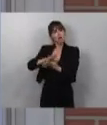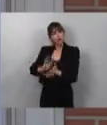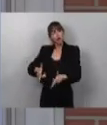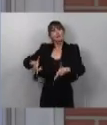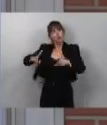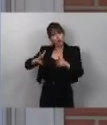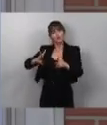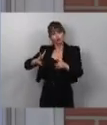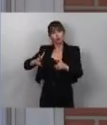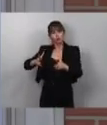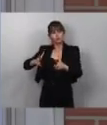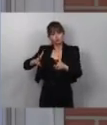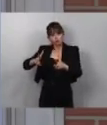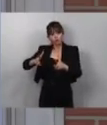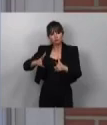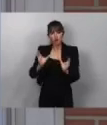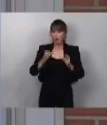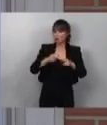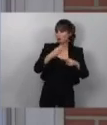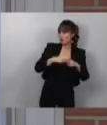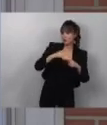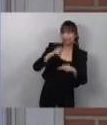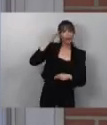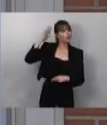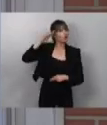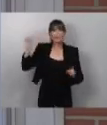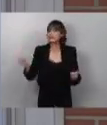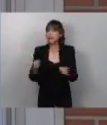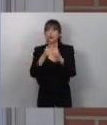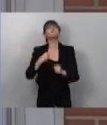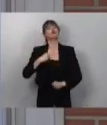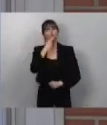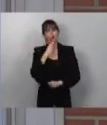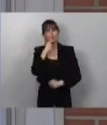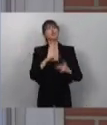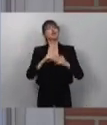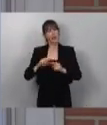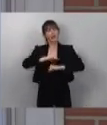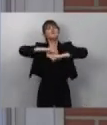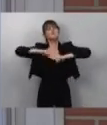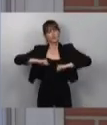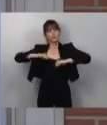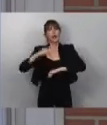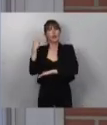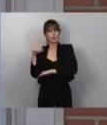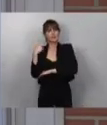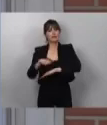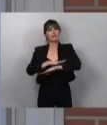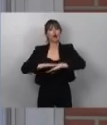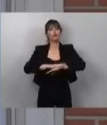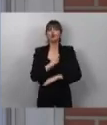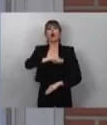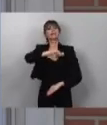en ese sentido y en ese sentido impresentable él es una institución es el presidente del gobierno es bastante más serio que un que una que un jueguecito